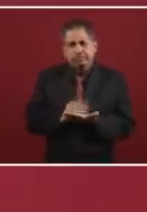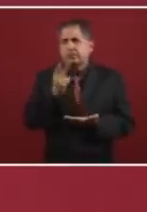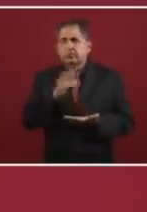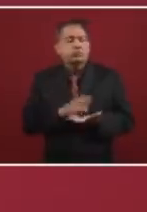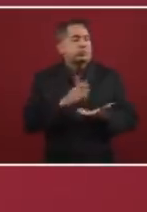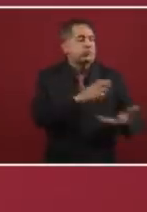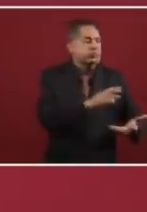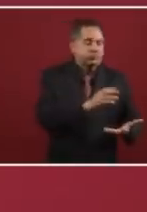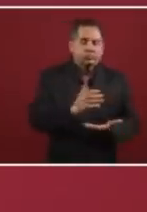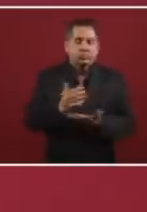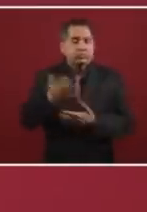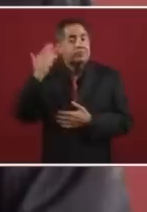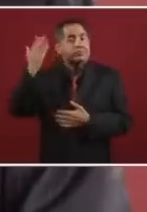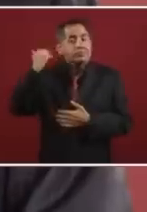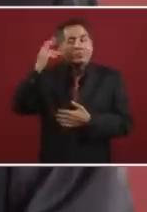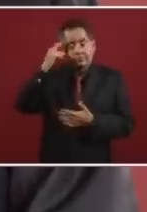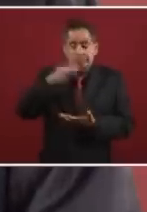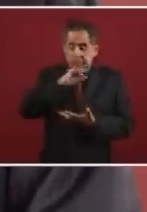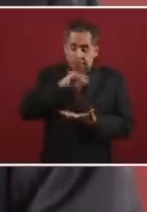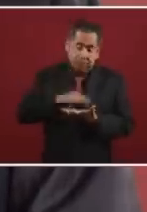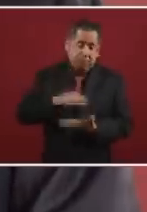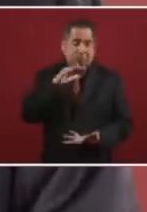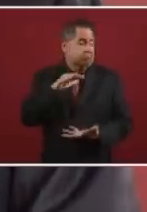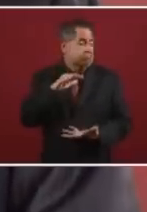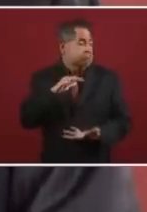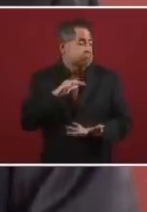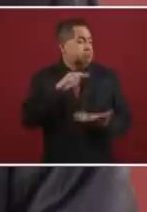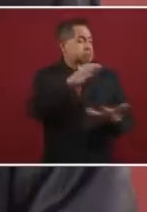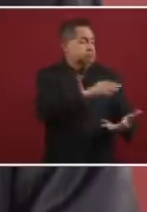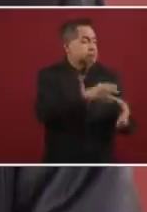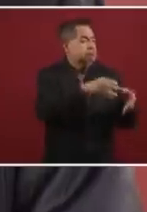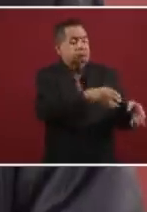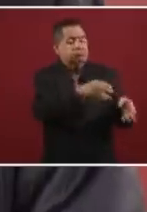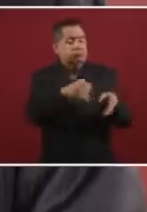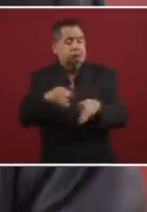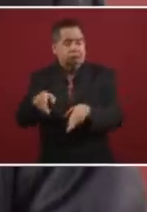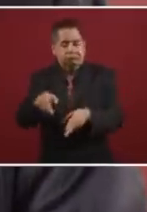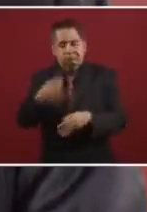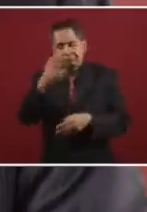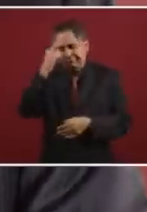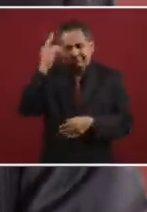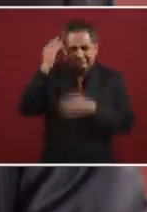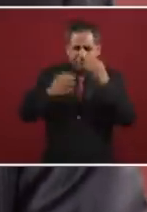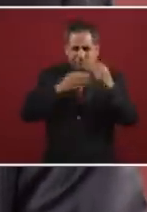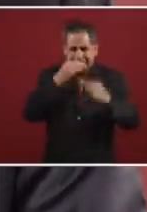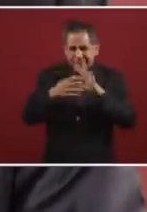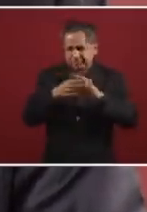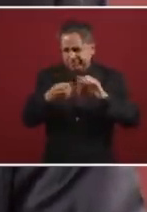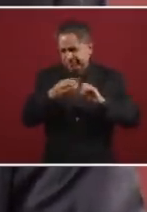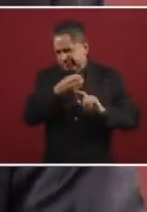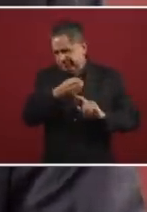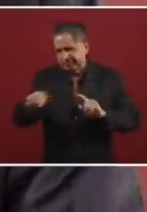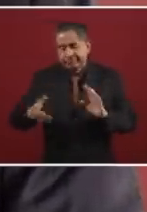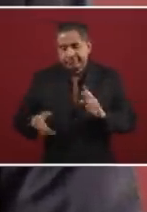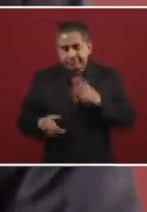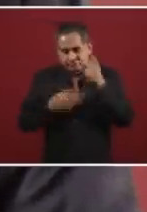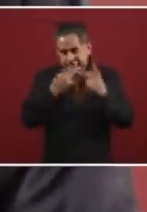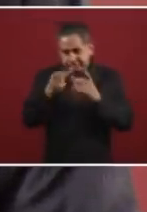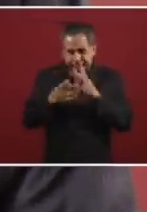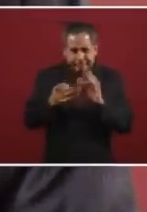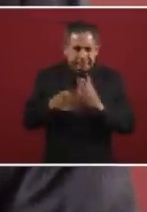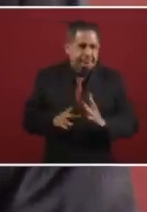pero antes se decía poner la basura en su lugar era parte una campañas de